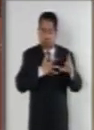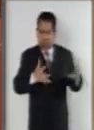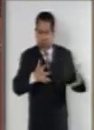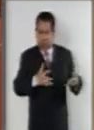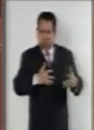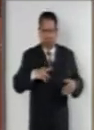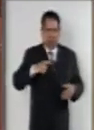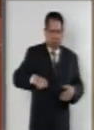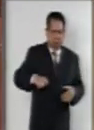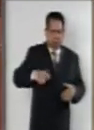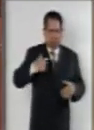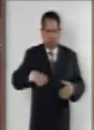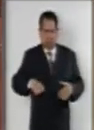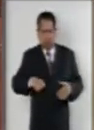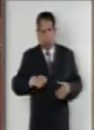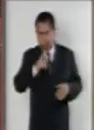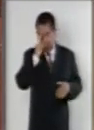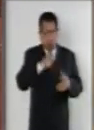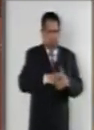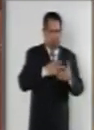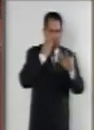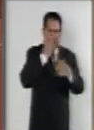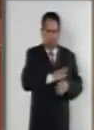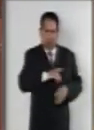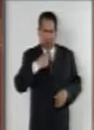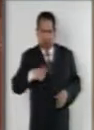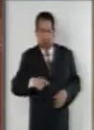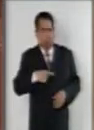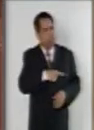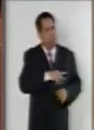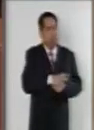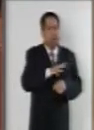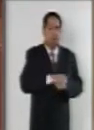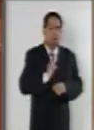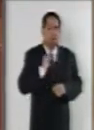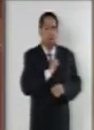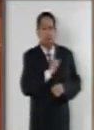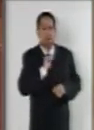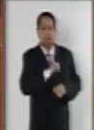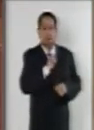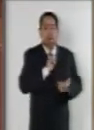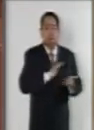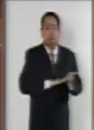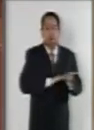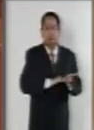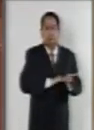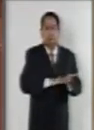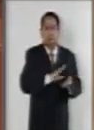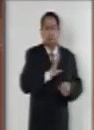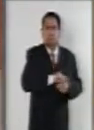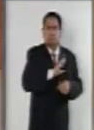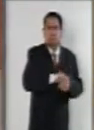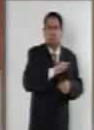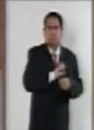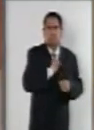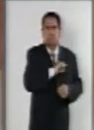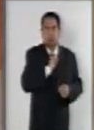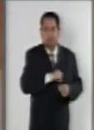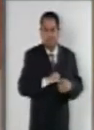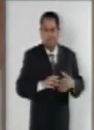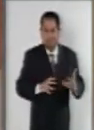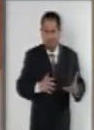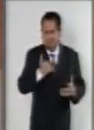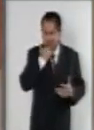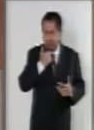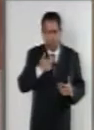están prohibidos, a los grupos financieros, exenciones fiscales de todo tipo y